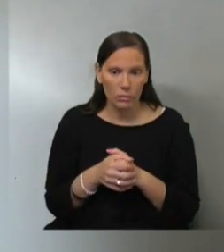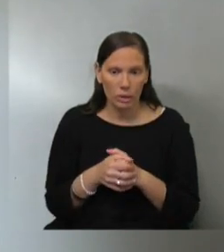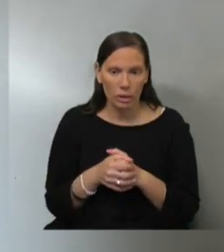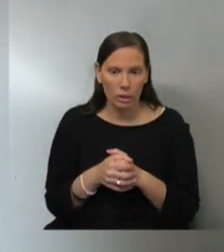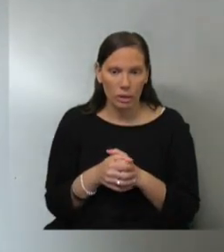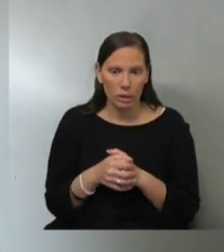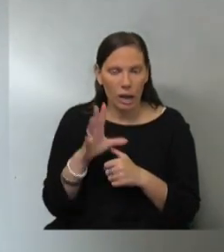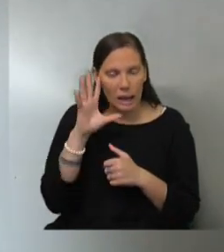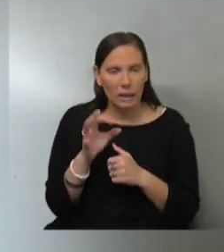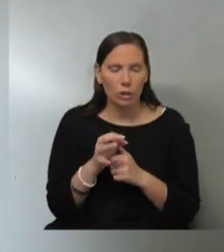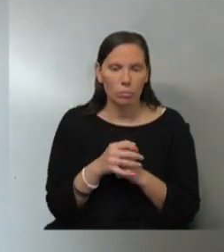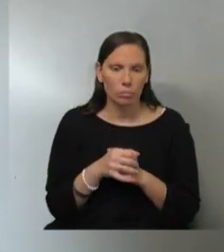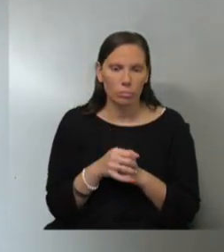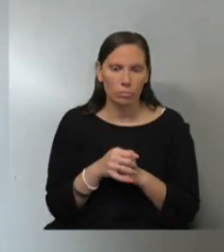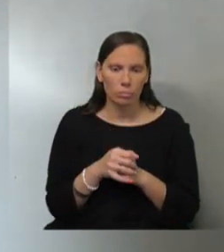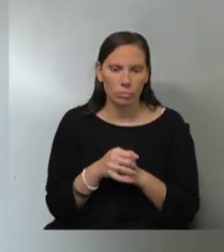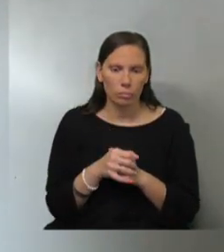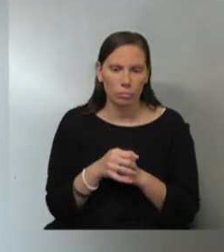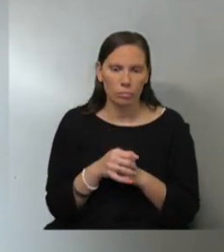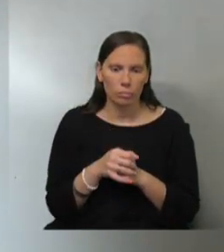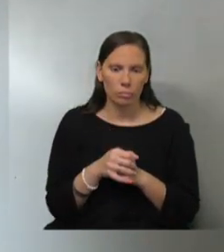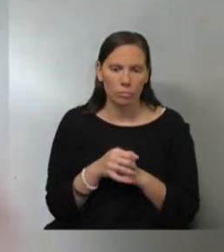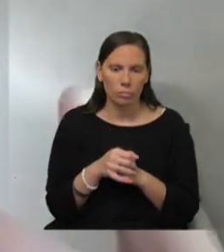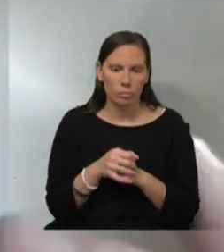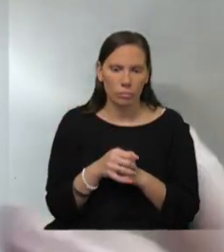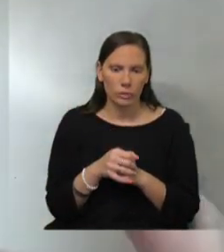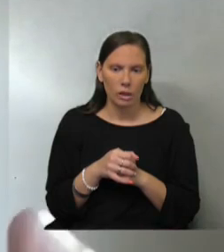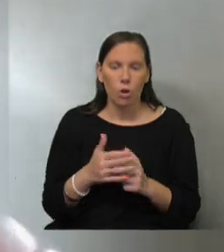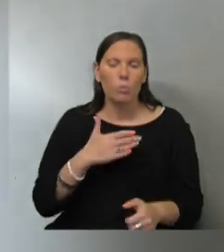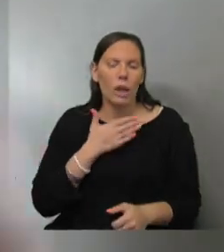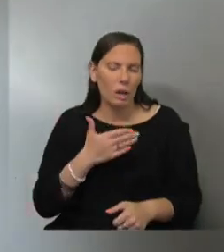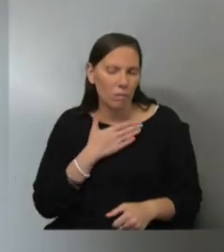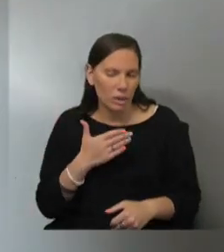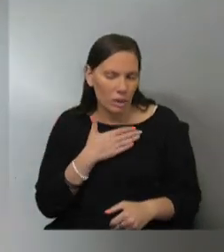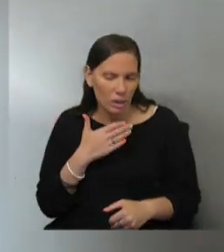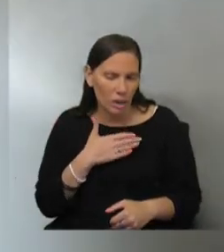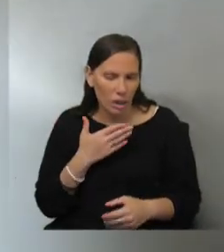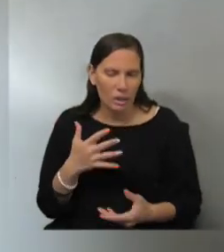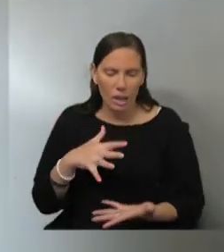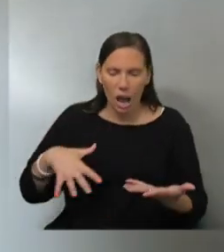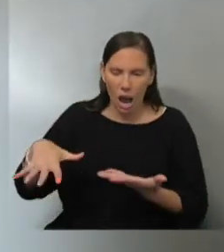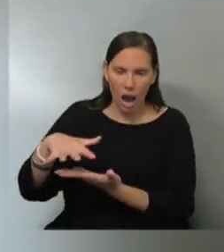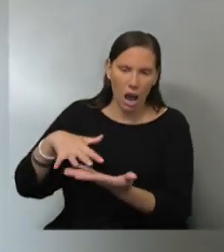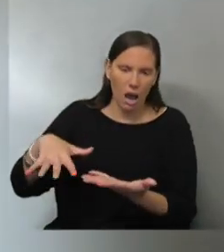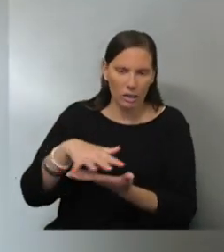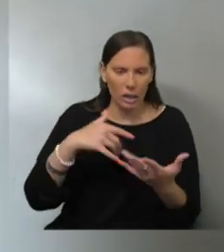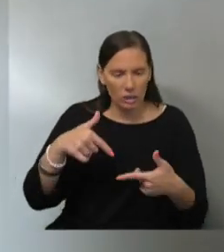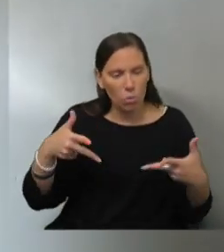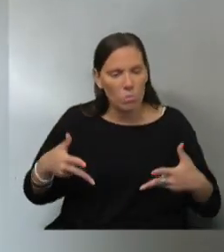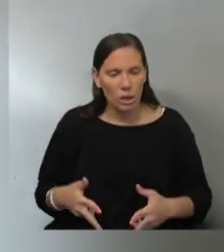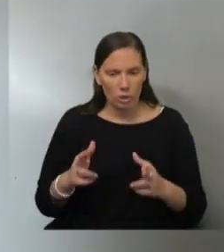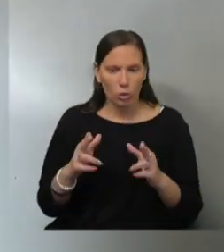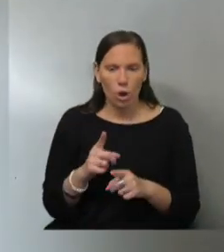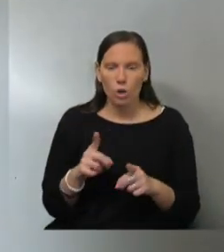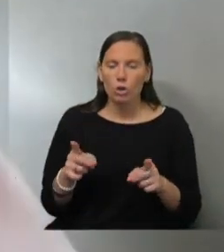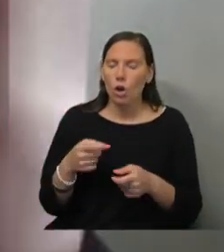que haí hay como una eh digamos hay como una reivindicación de diferentes áreas de todo este tipo de métodos porque este tipo de métodos no se